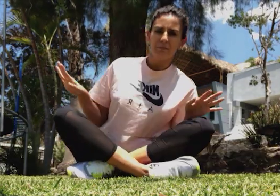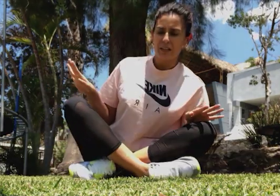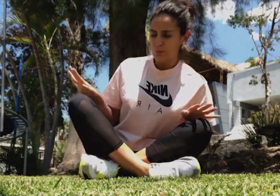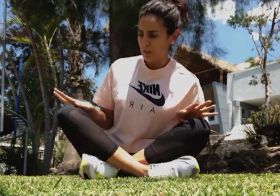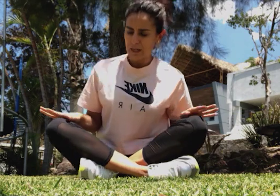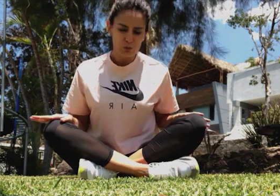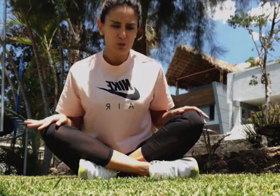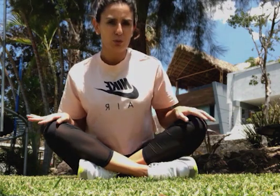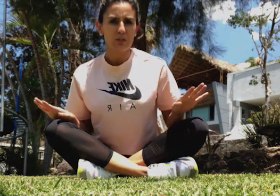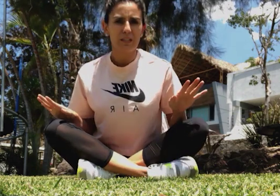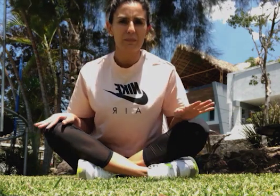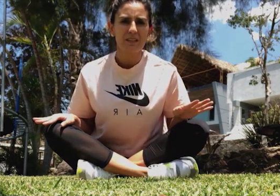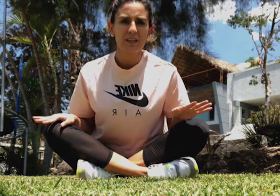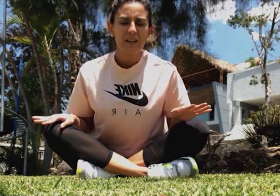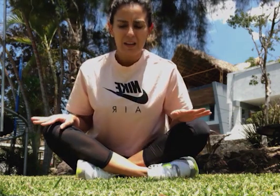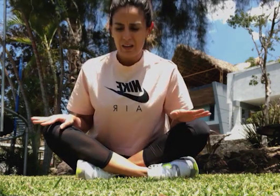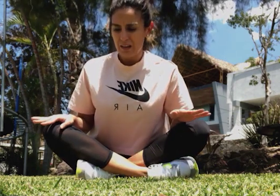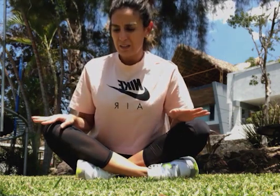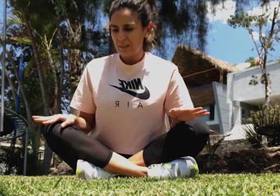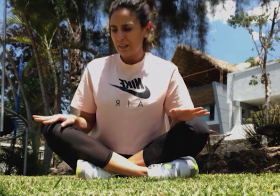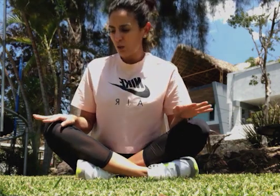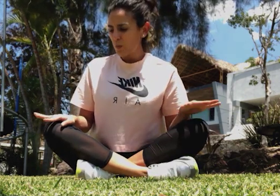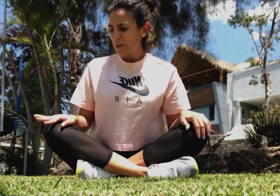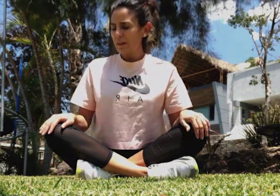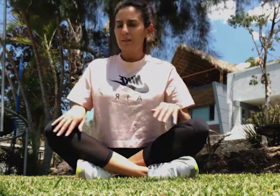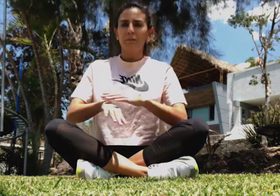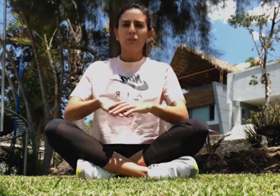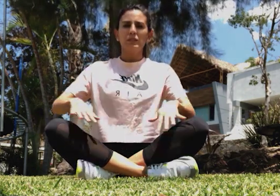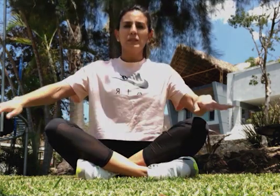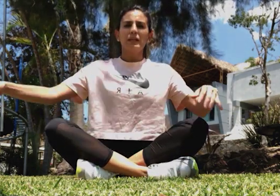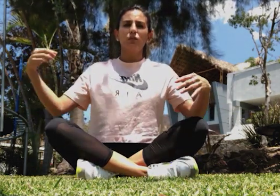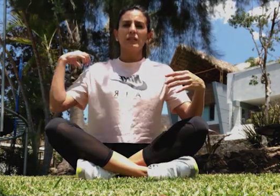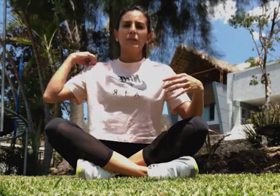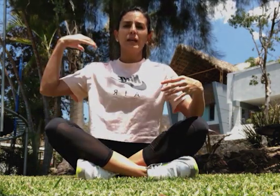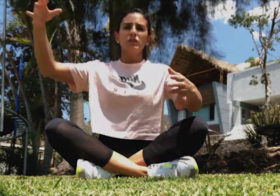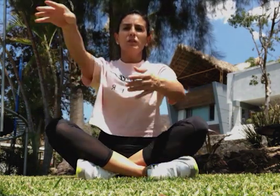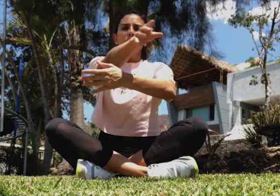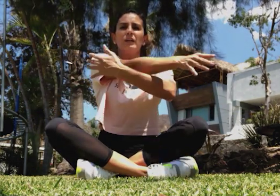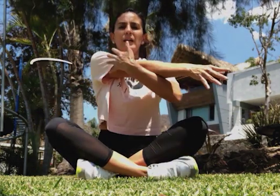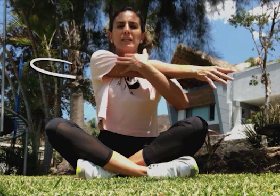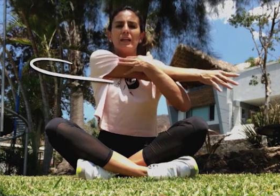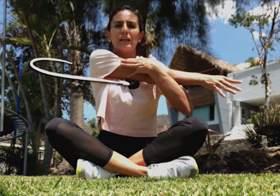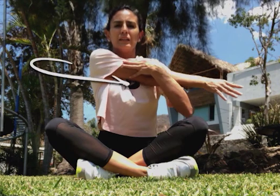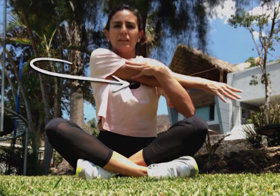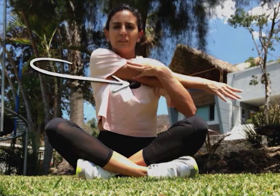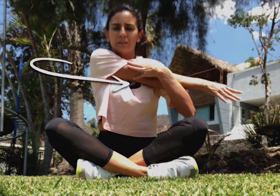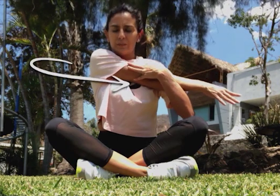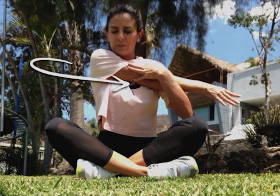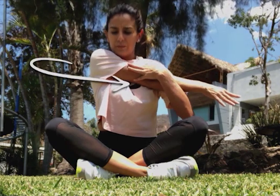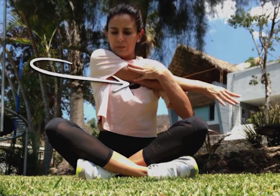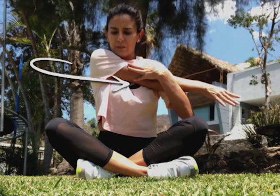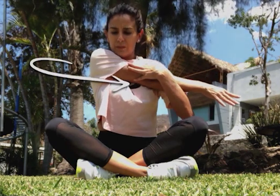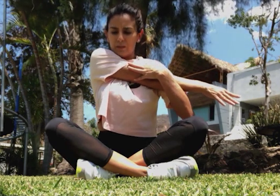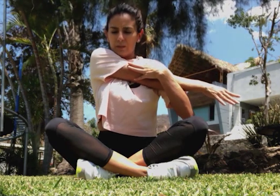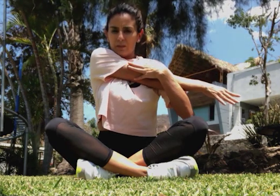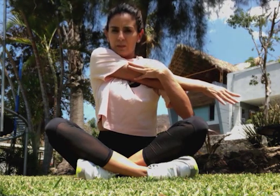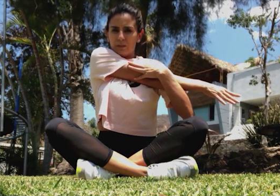ponerse en la posición que ustedes más sientan cómoda. Vamos a empezar con este brazo hacia adelante.